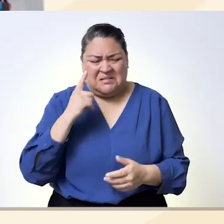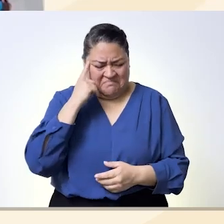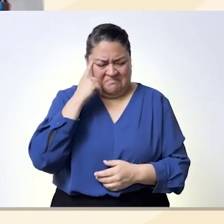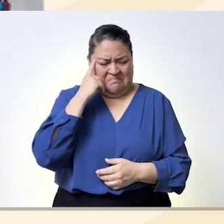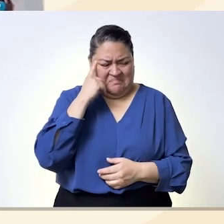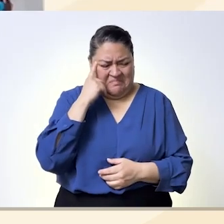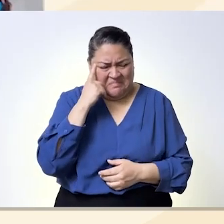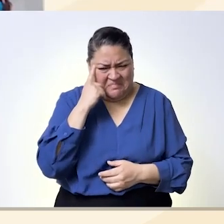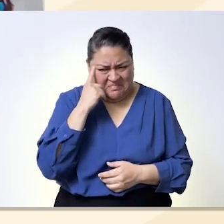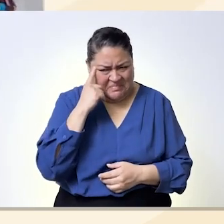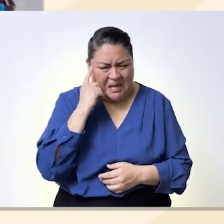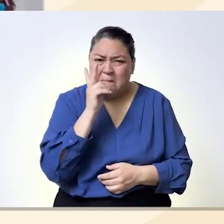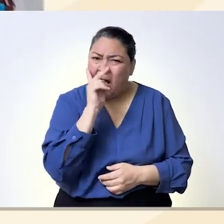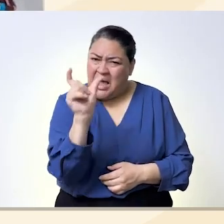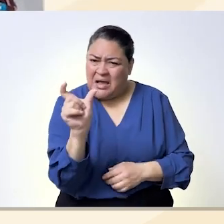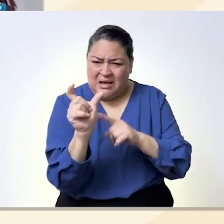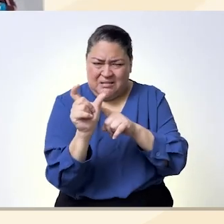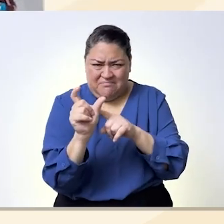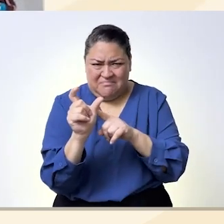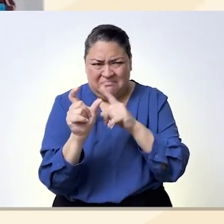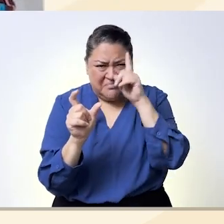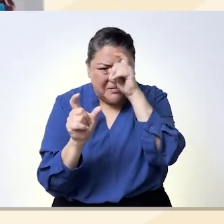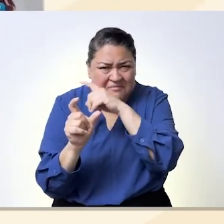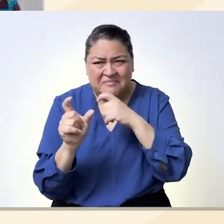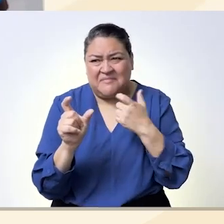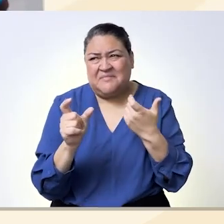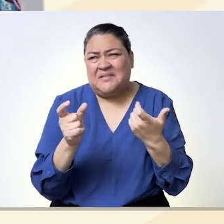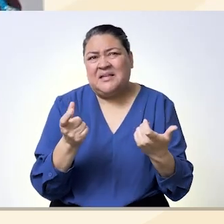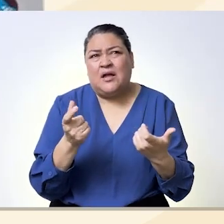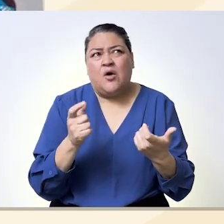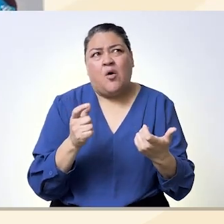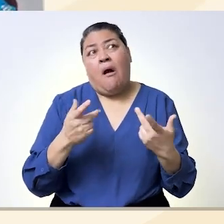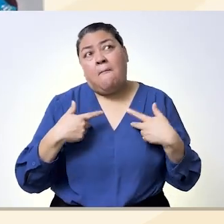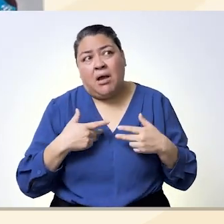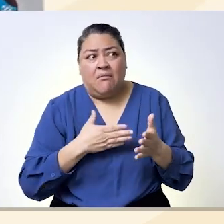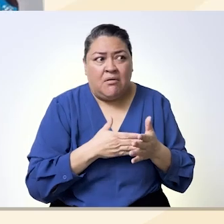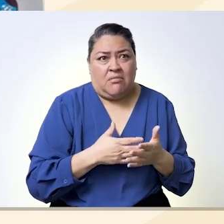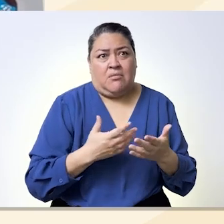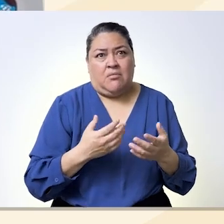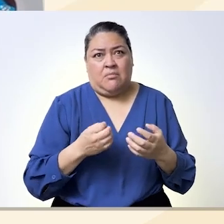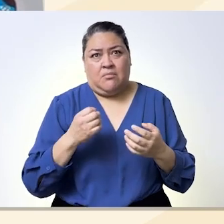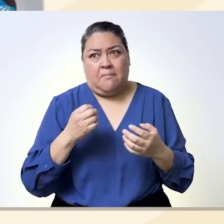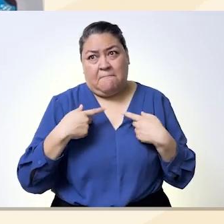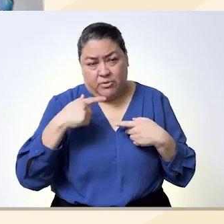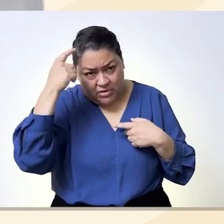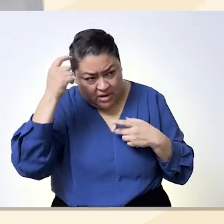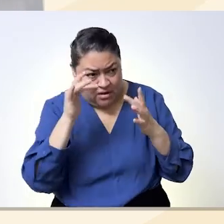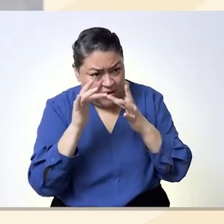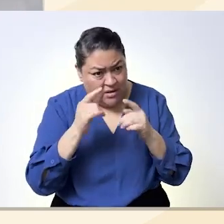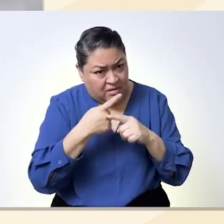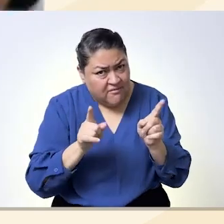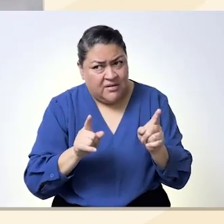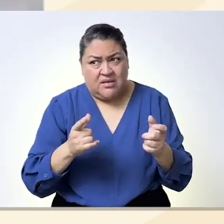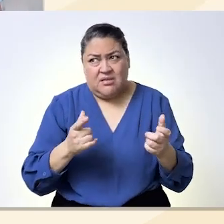Pero hay veces que sigue siendo una definición acartonada y que muchas veces se queda como en el obstáculo, en la limitación, en